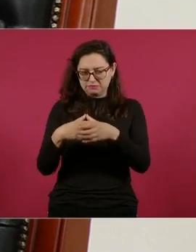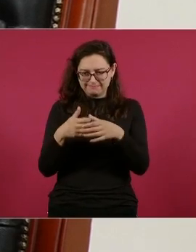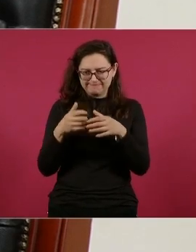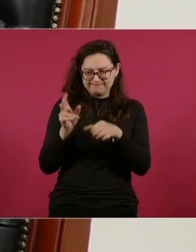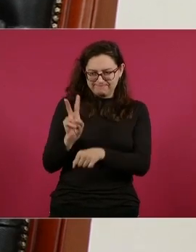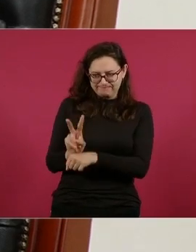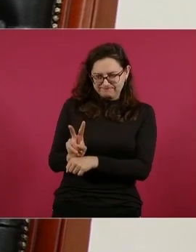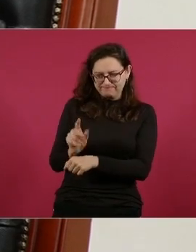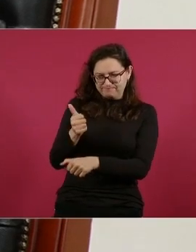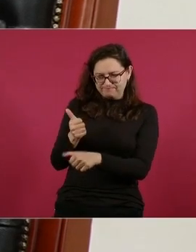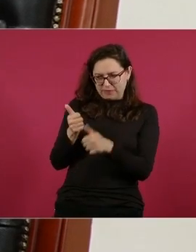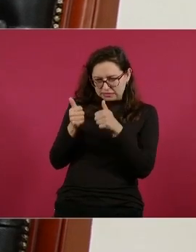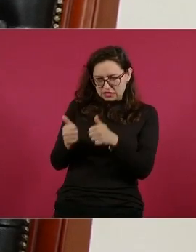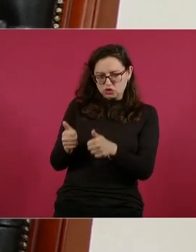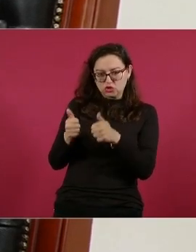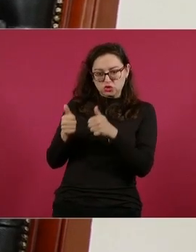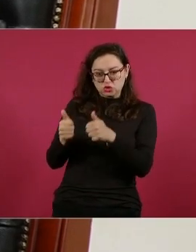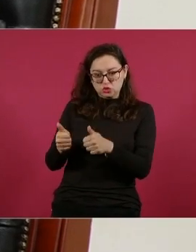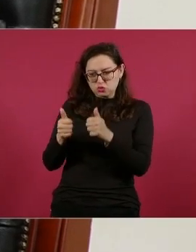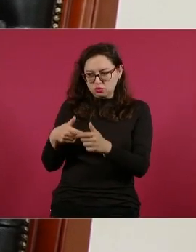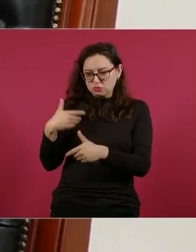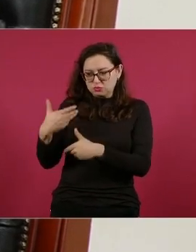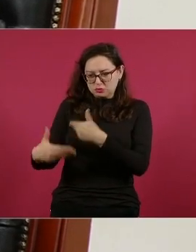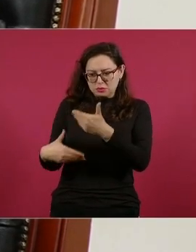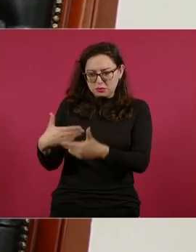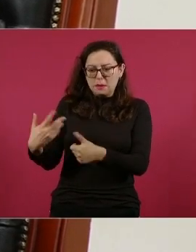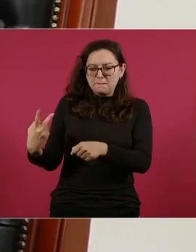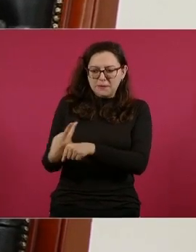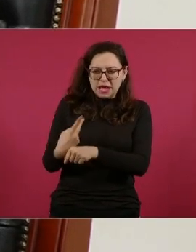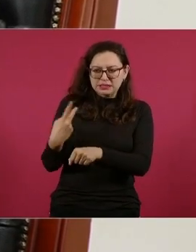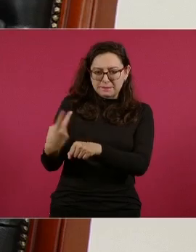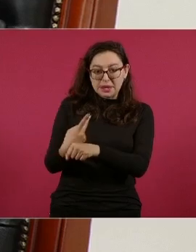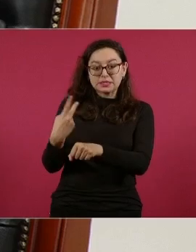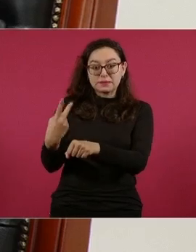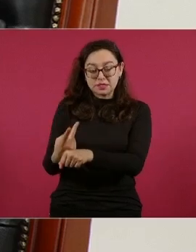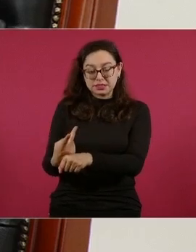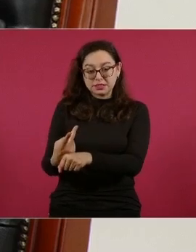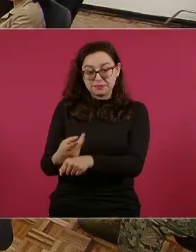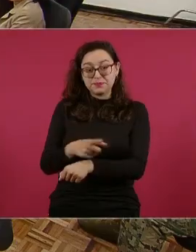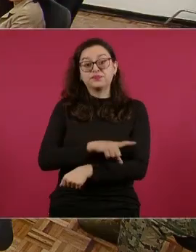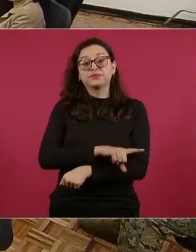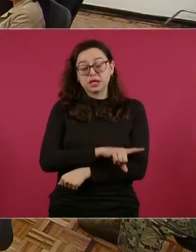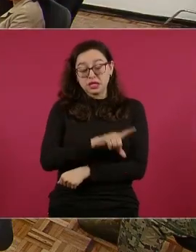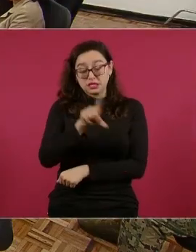observaran los acontecimientos y a partir de ahí